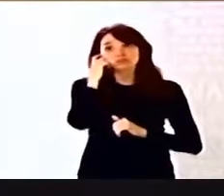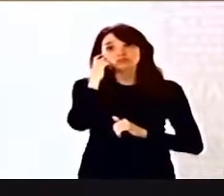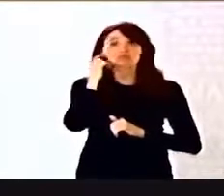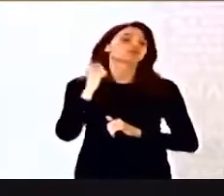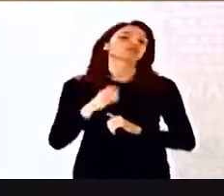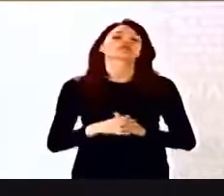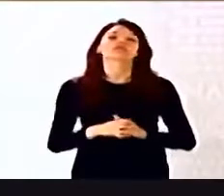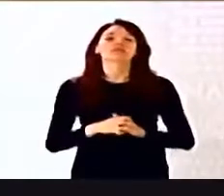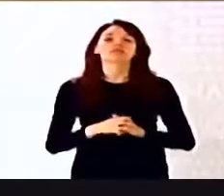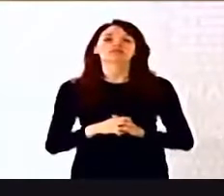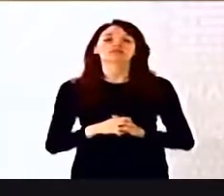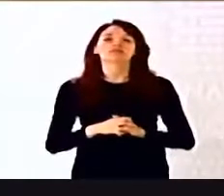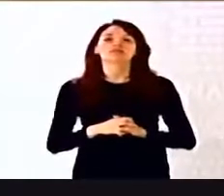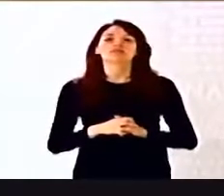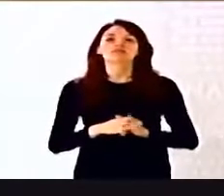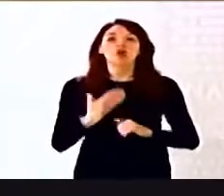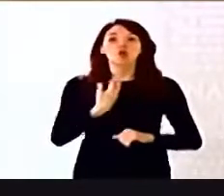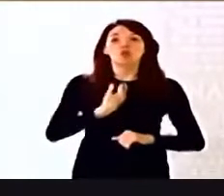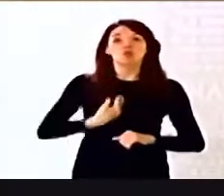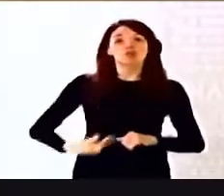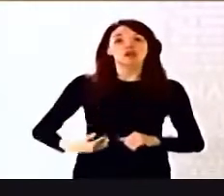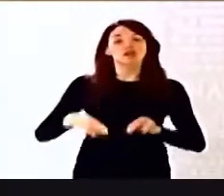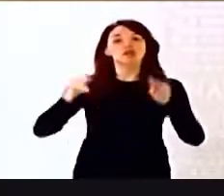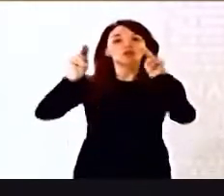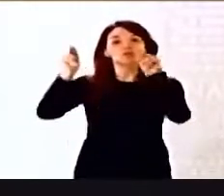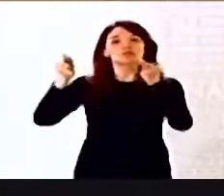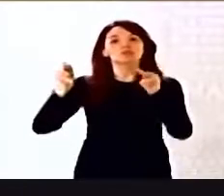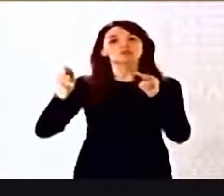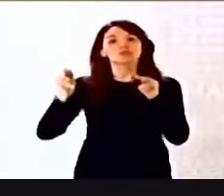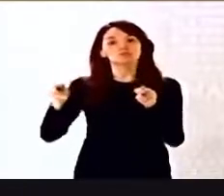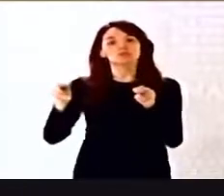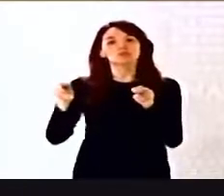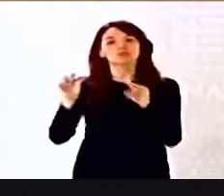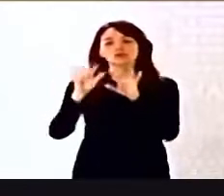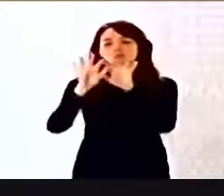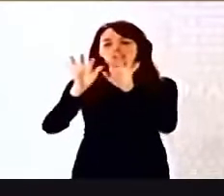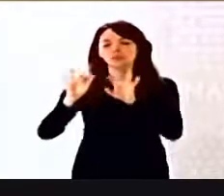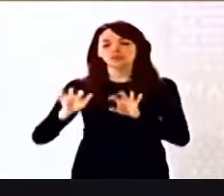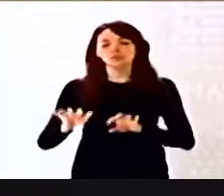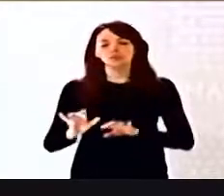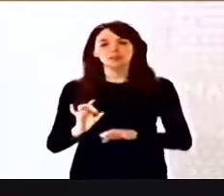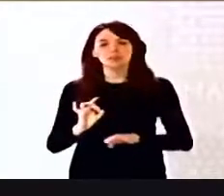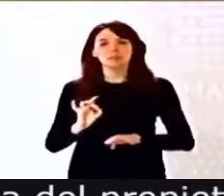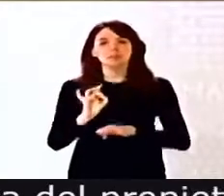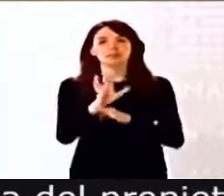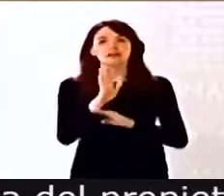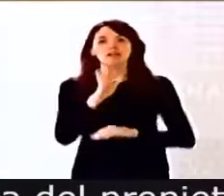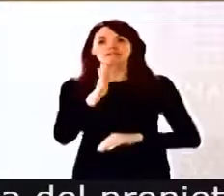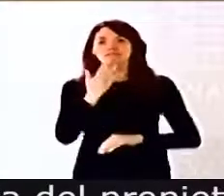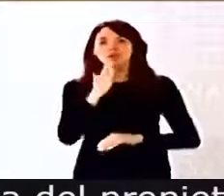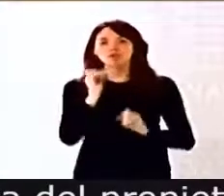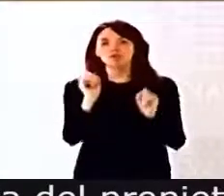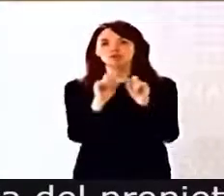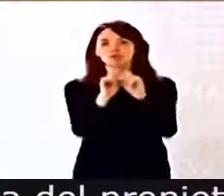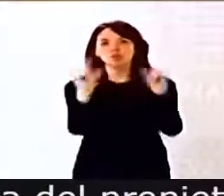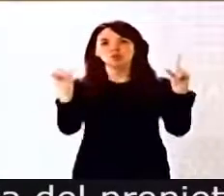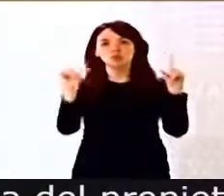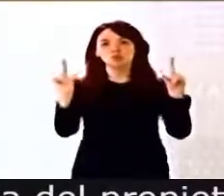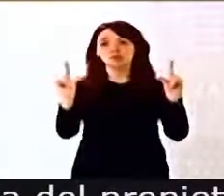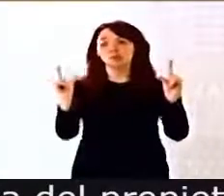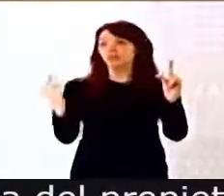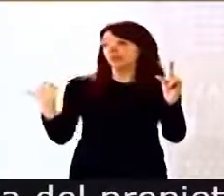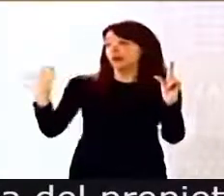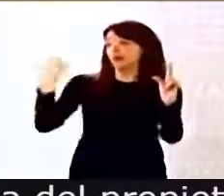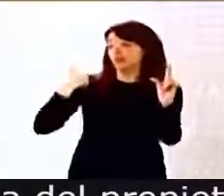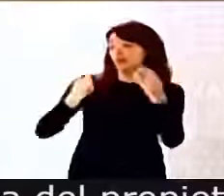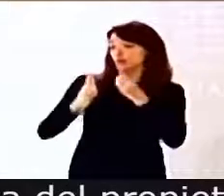el propietario de esa residencia en Facebook. Ayer se denunció ante el juzgado